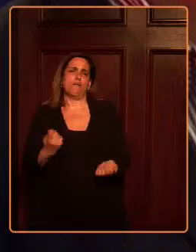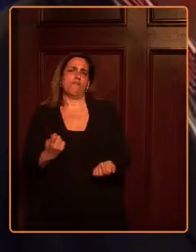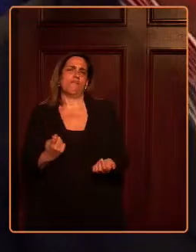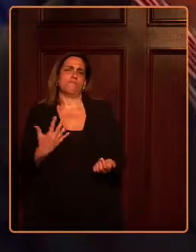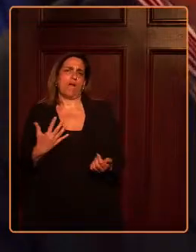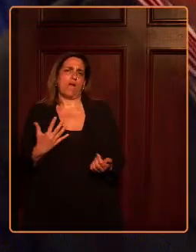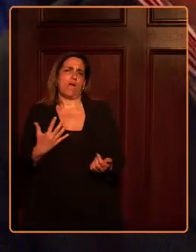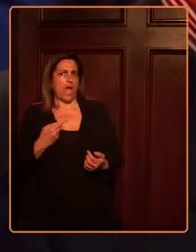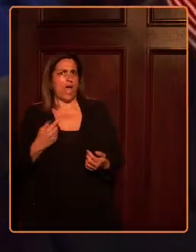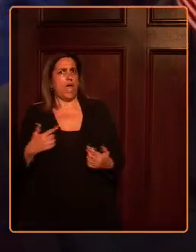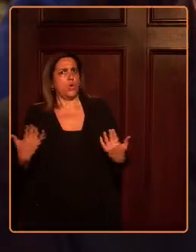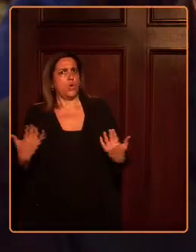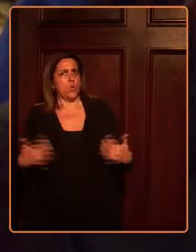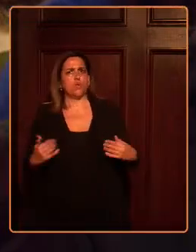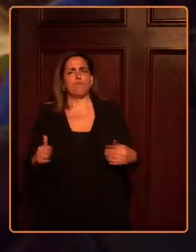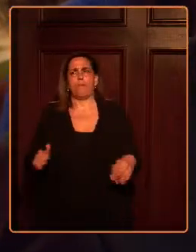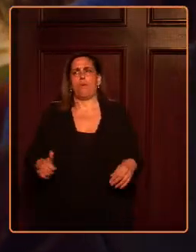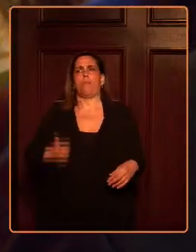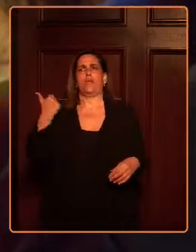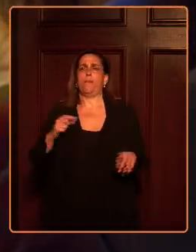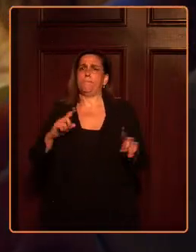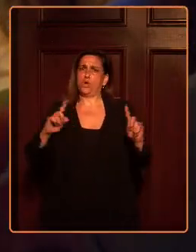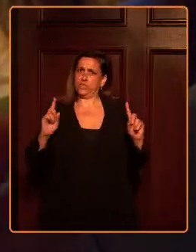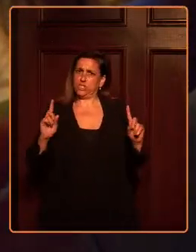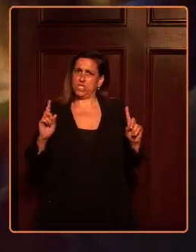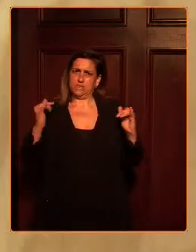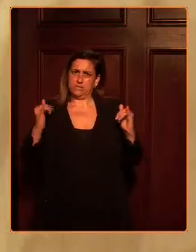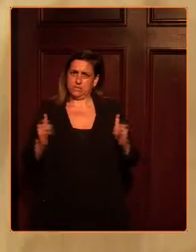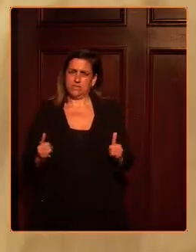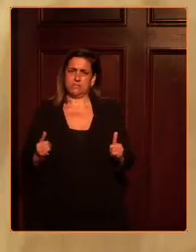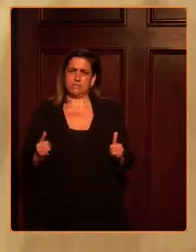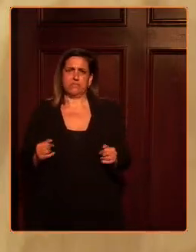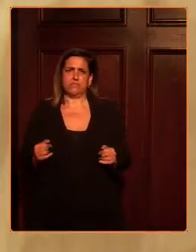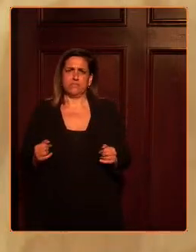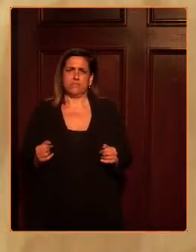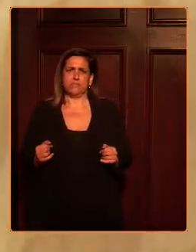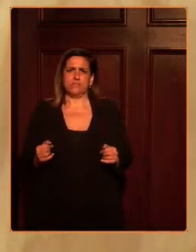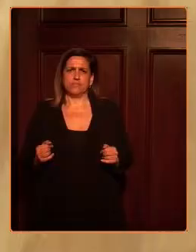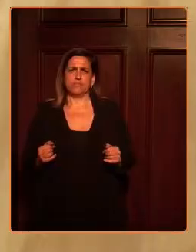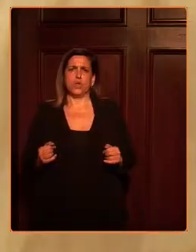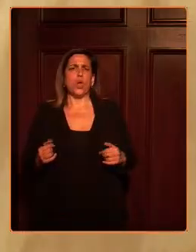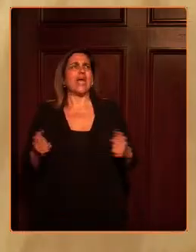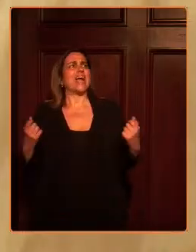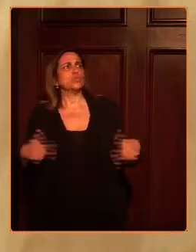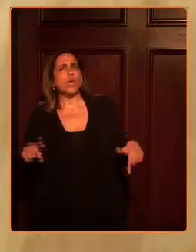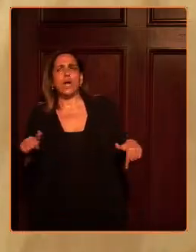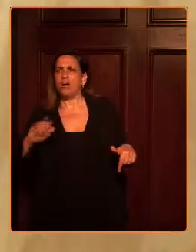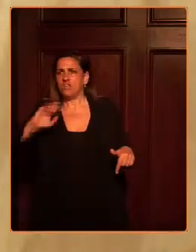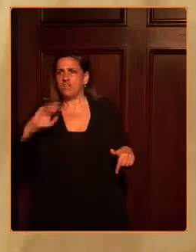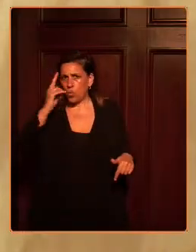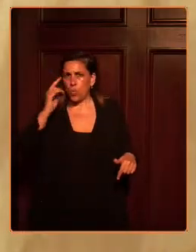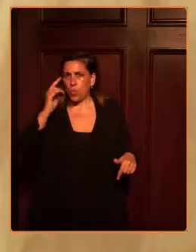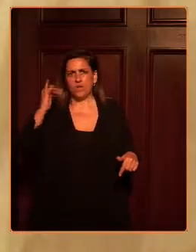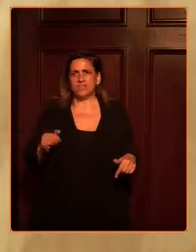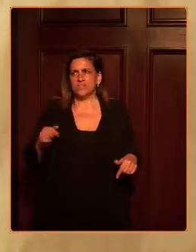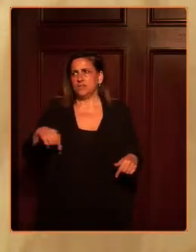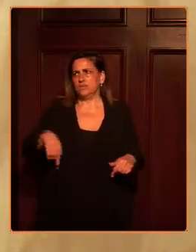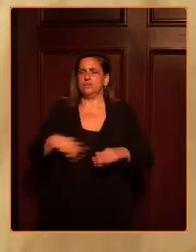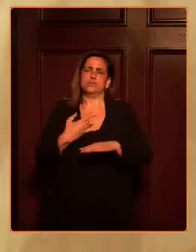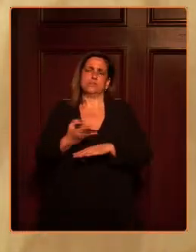va a ser muy provechoso en ese sentido. Es decir, no es casualidad que sea Uruguay, no es casualidad que sea